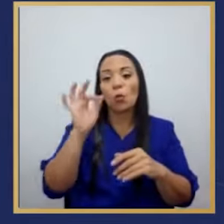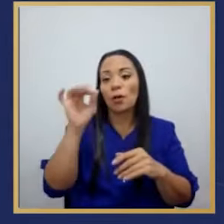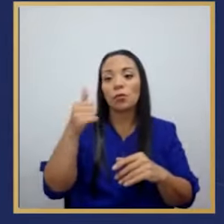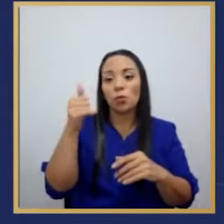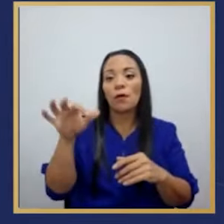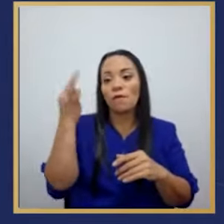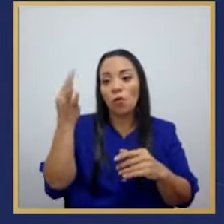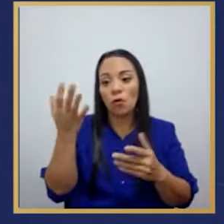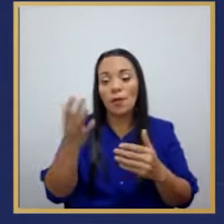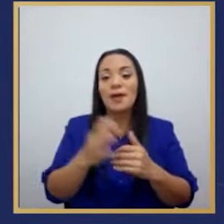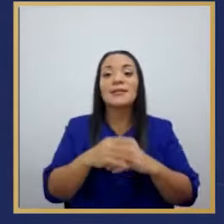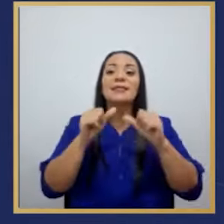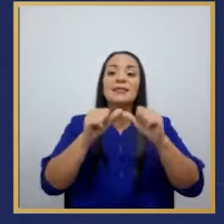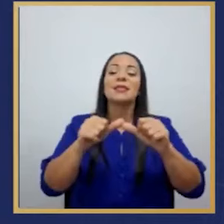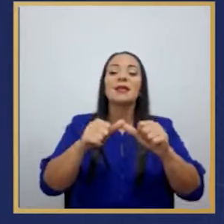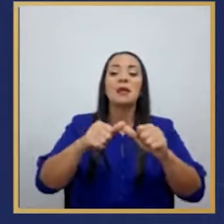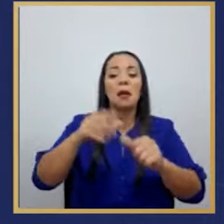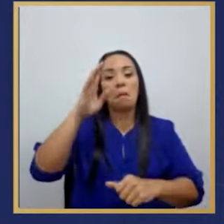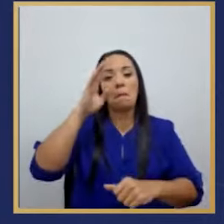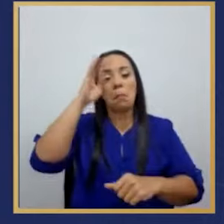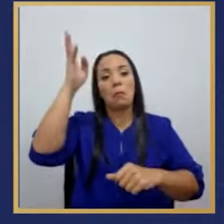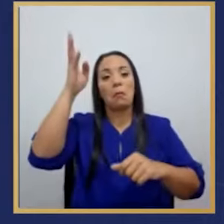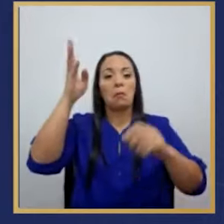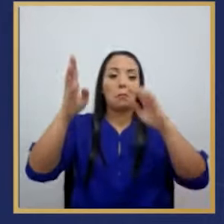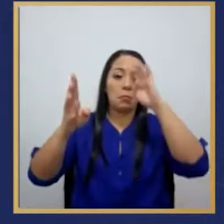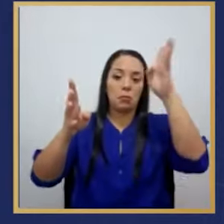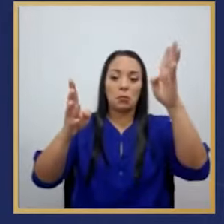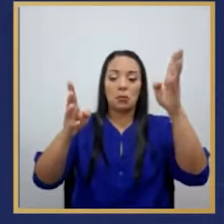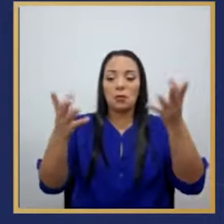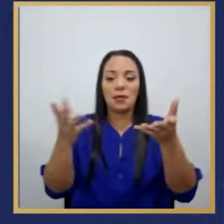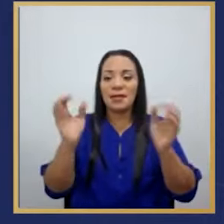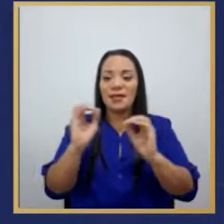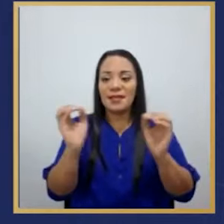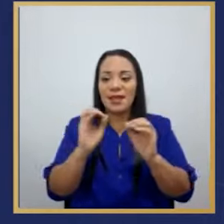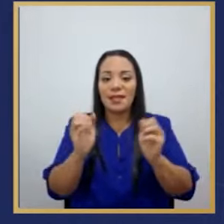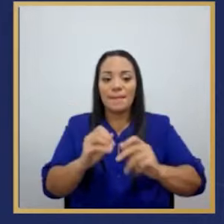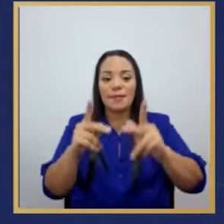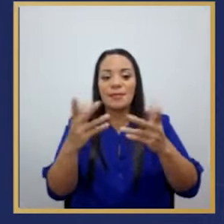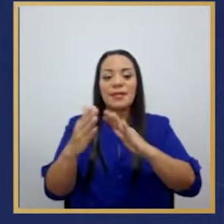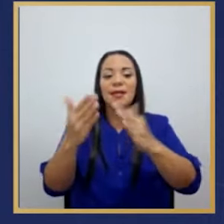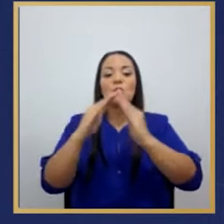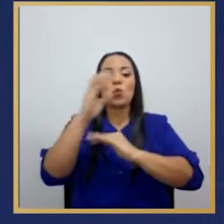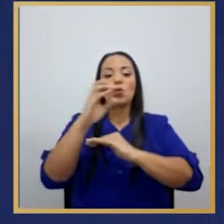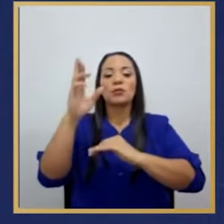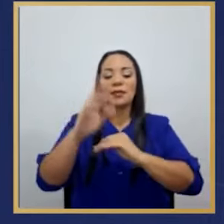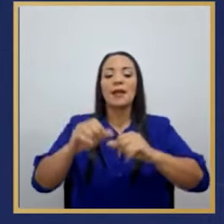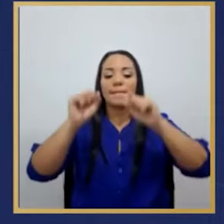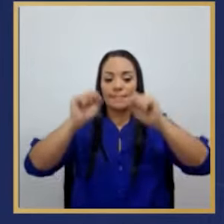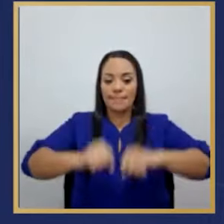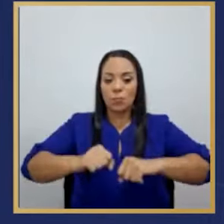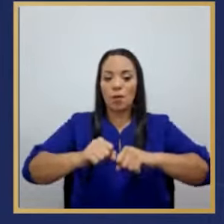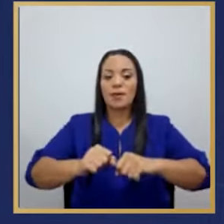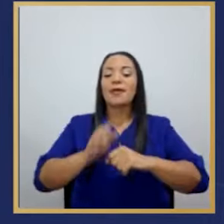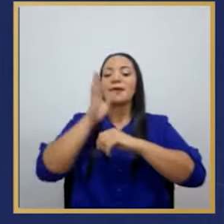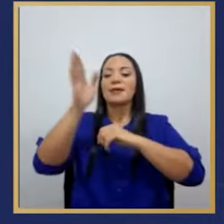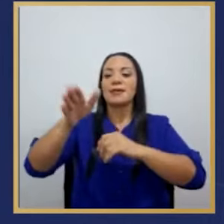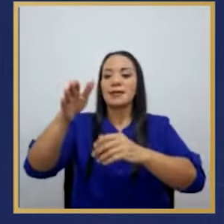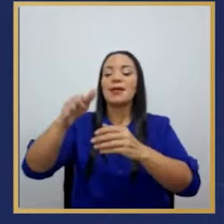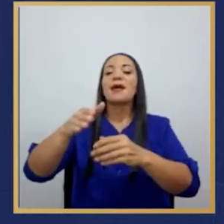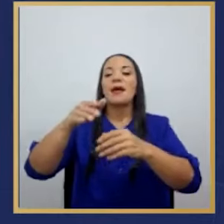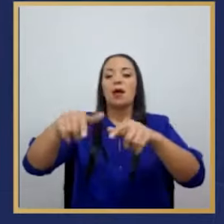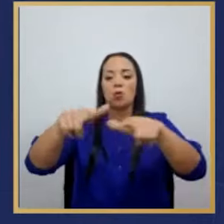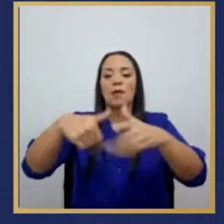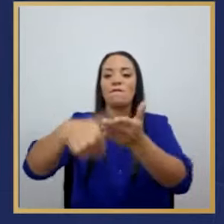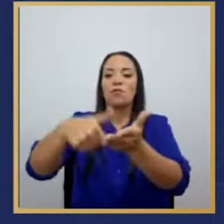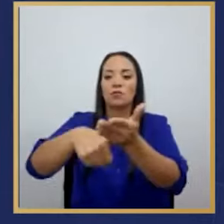de decirlo, siga pateando la pelota para adelante sin dejar que el pueblo de Costa Rica pueda ir a las urnas y